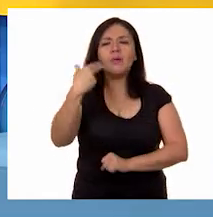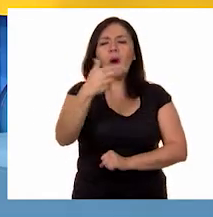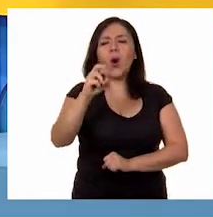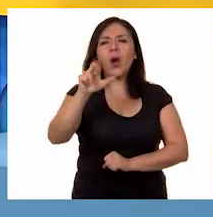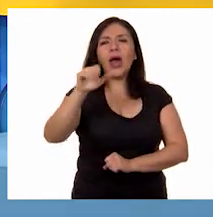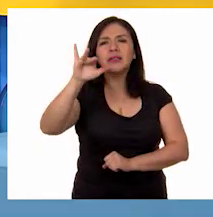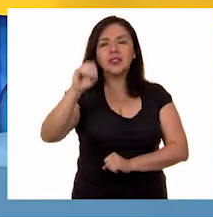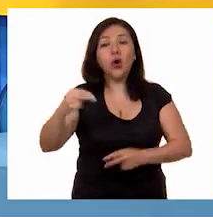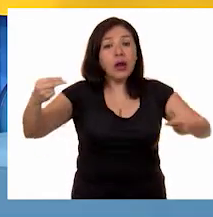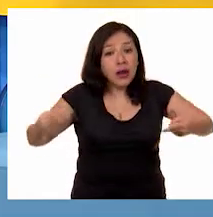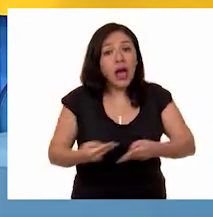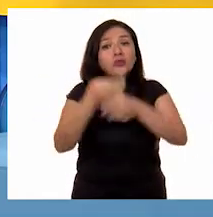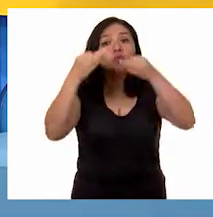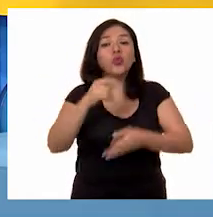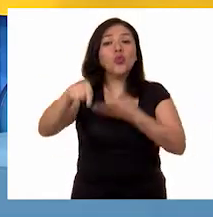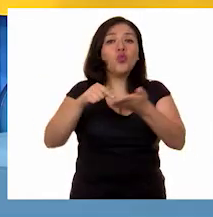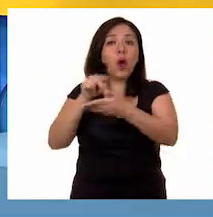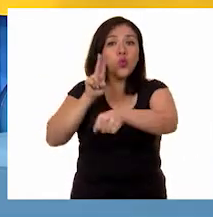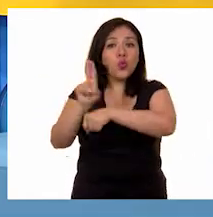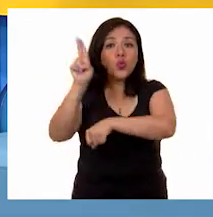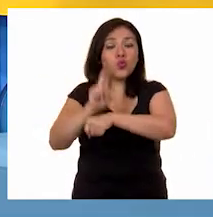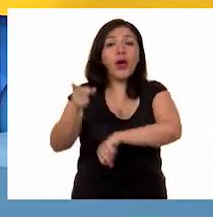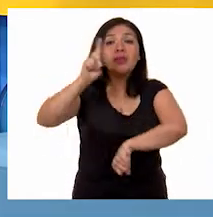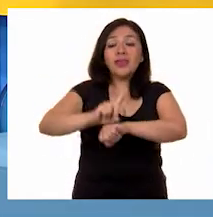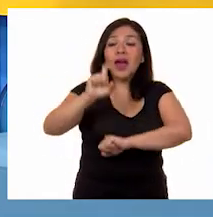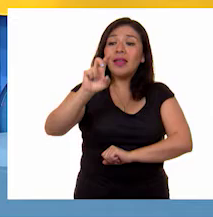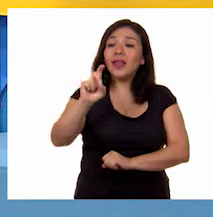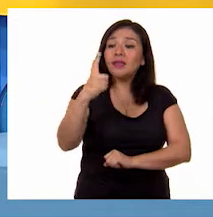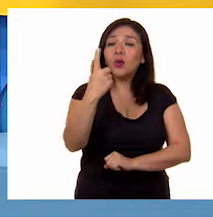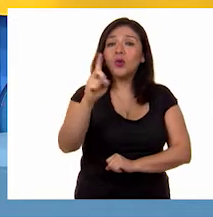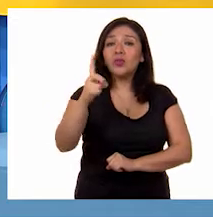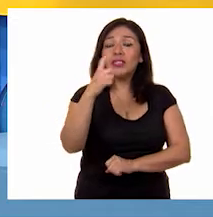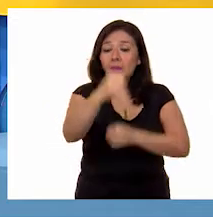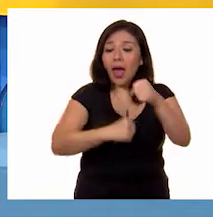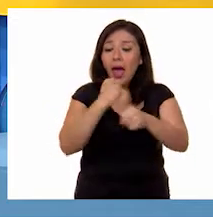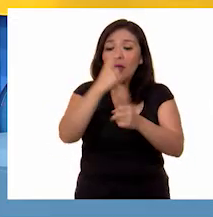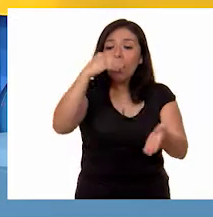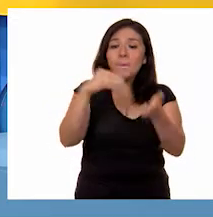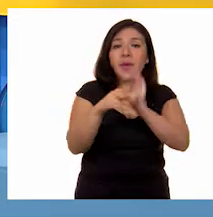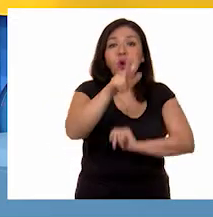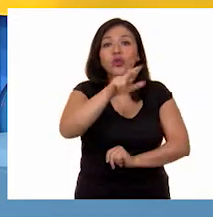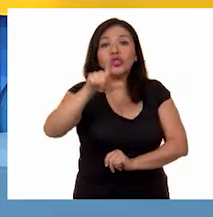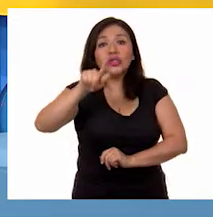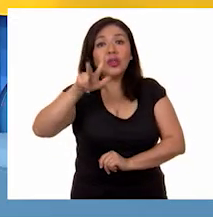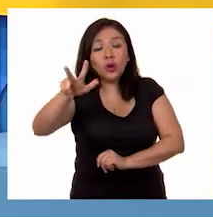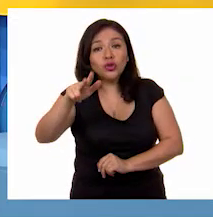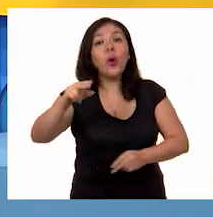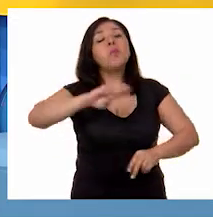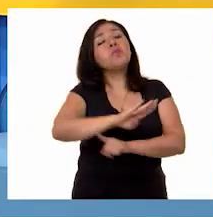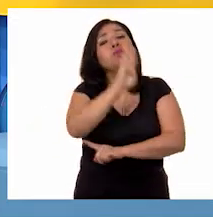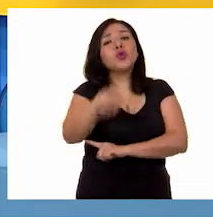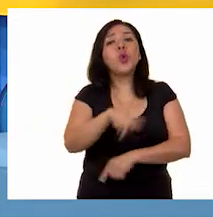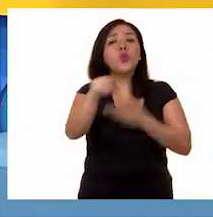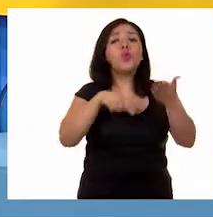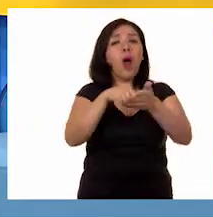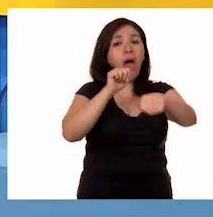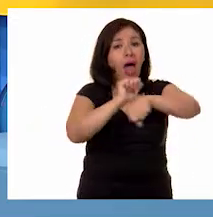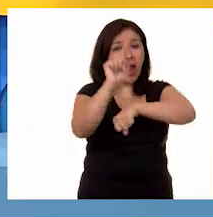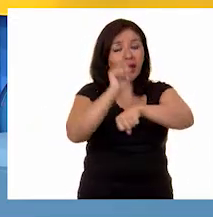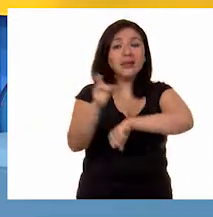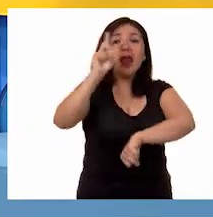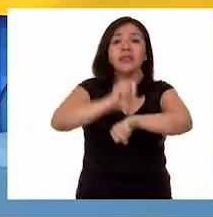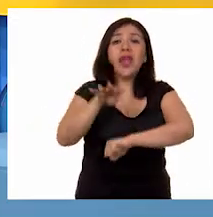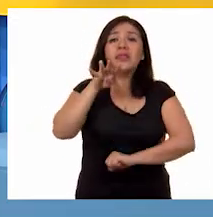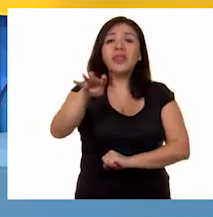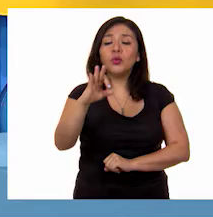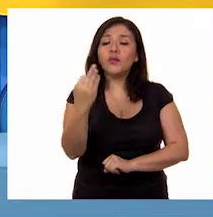Salto, Uruguay, el 31 de diciembre de 1878 y murió en Buenos Aires, Argentina, el 19 de